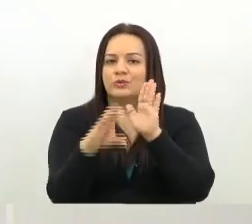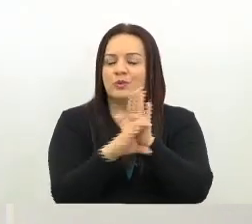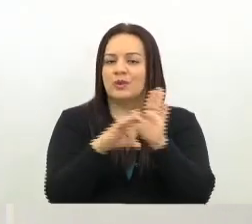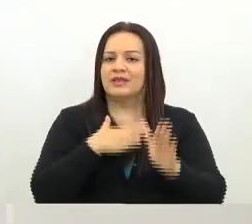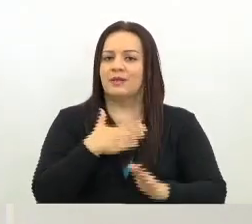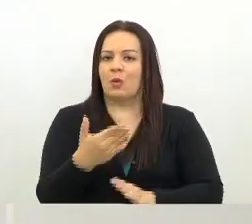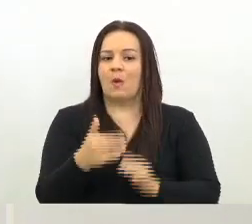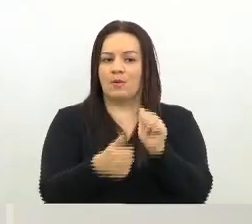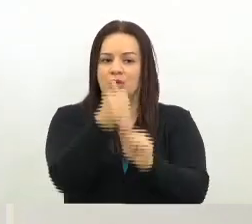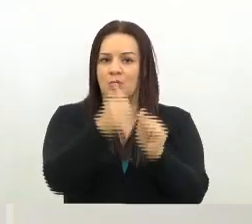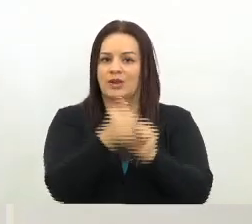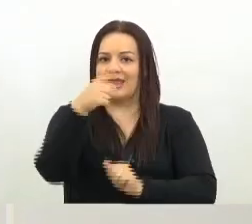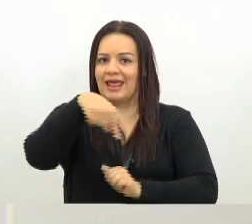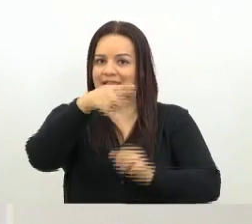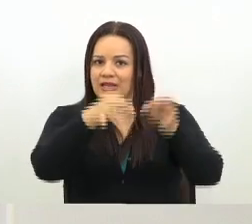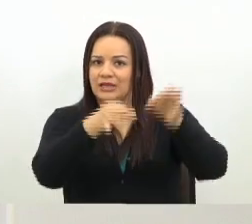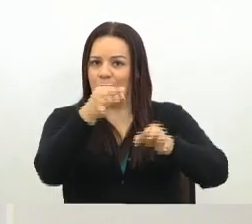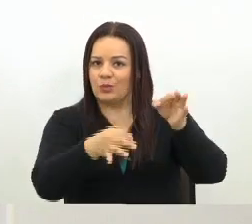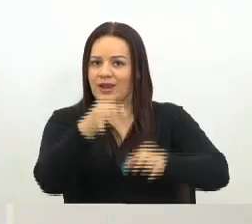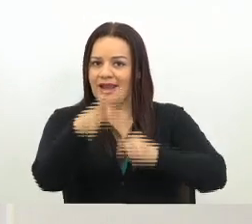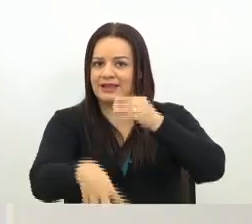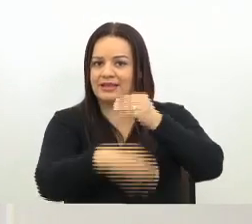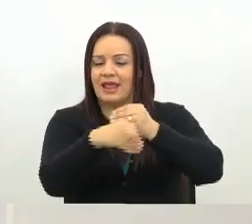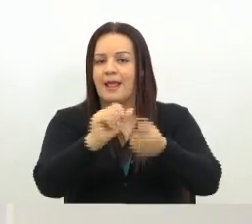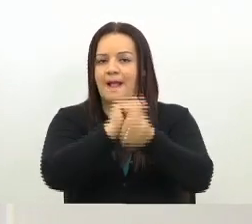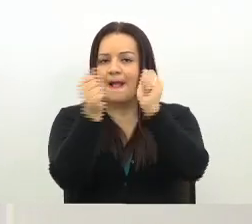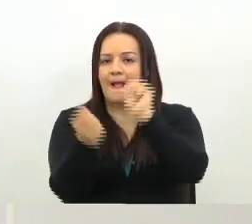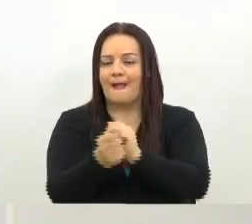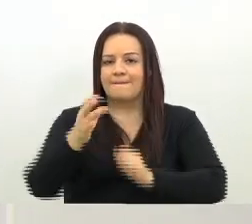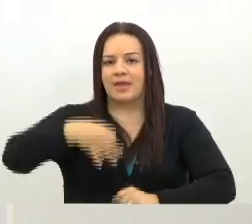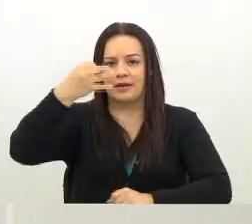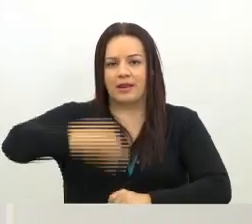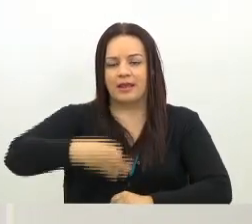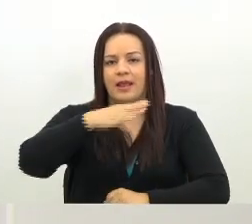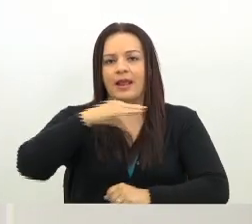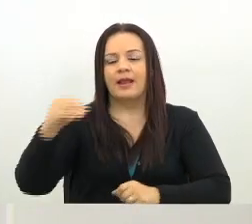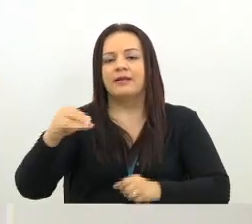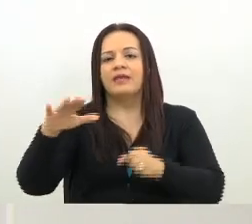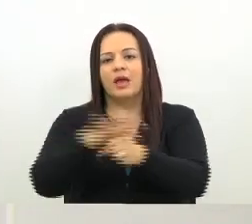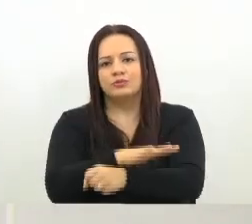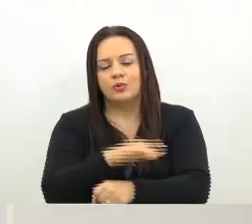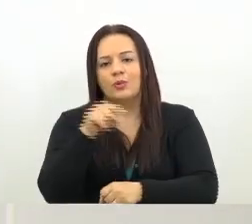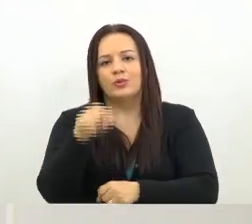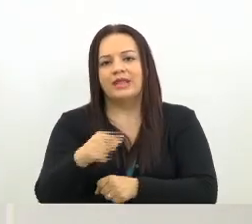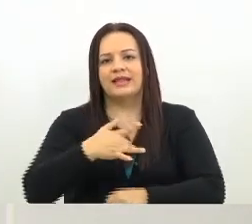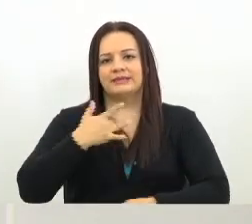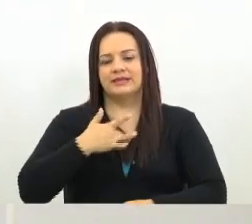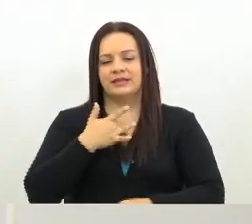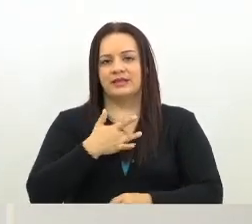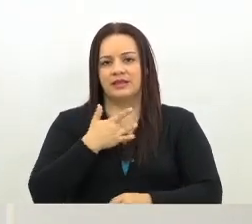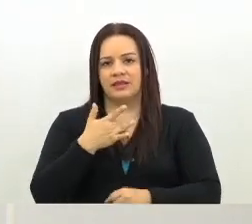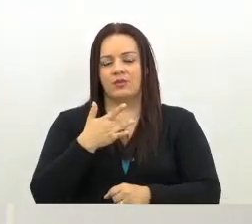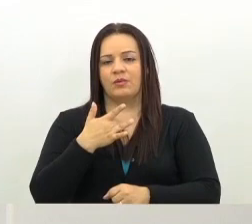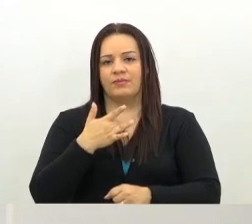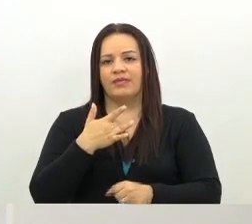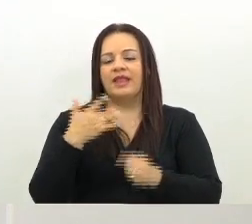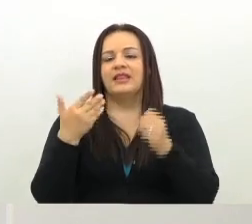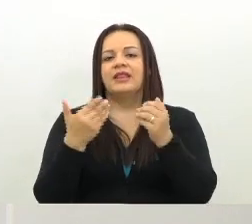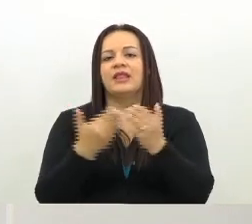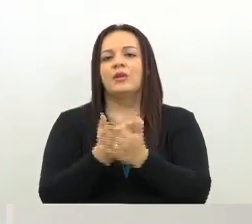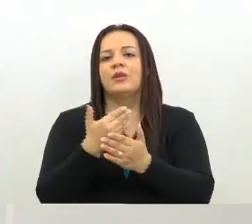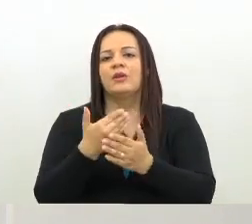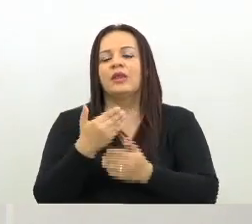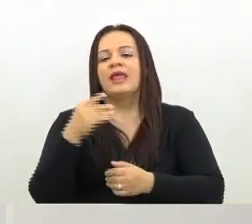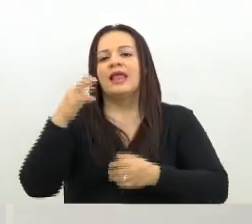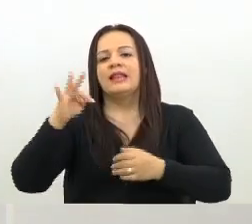de ese tribunal, adicionalmente, cambia de manera radical y absoluta el sentido, el tenor literal, repito,